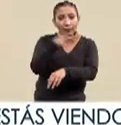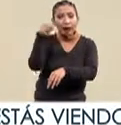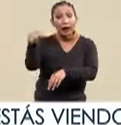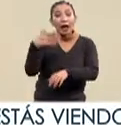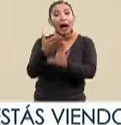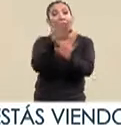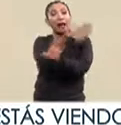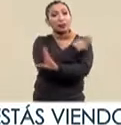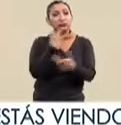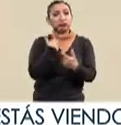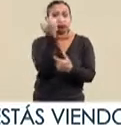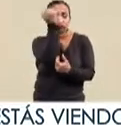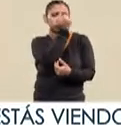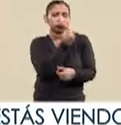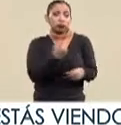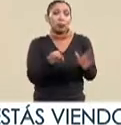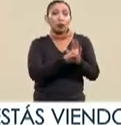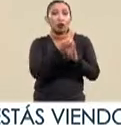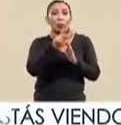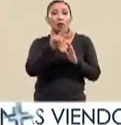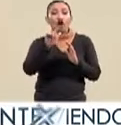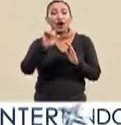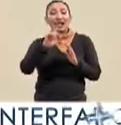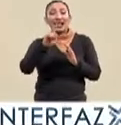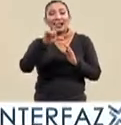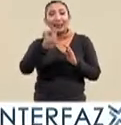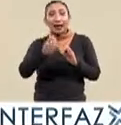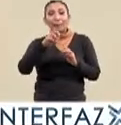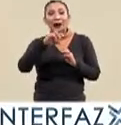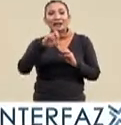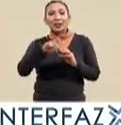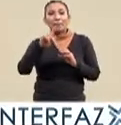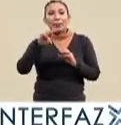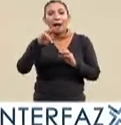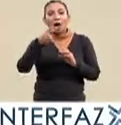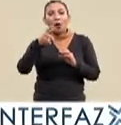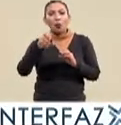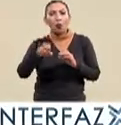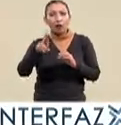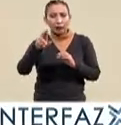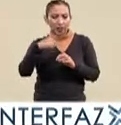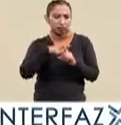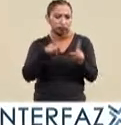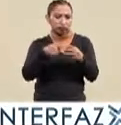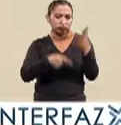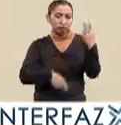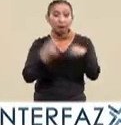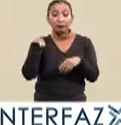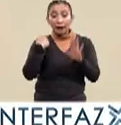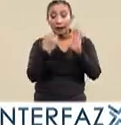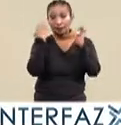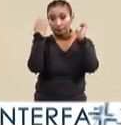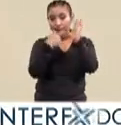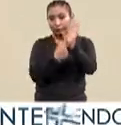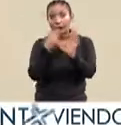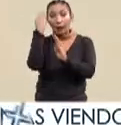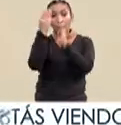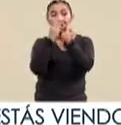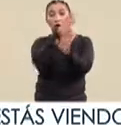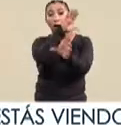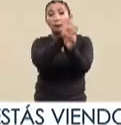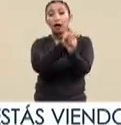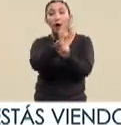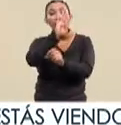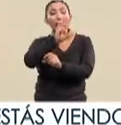donde pasaron importantes artistas como Paul Klee, Marcel Breuer, entre otros. La muestra El mundo entero es